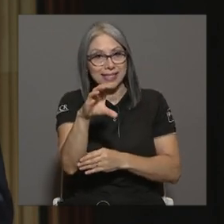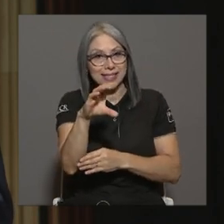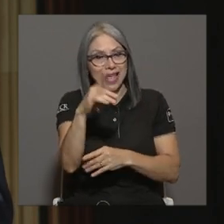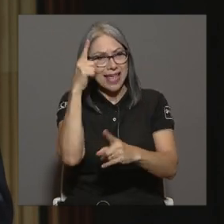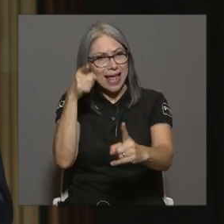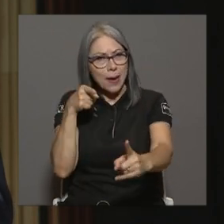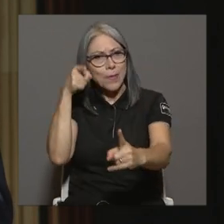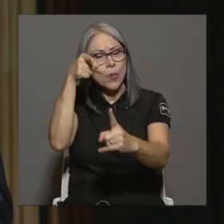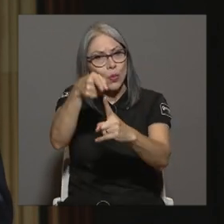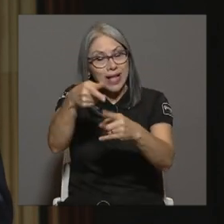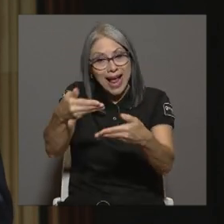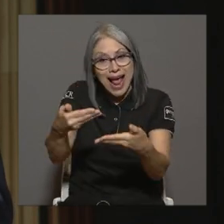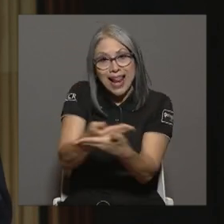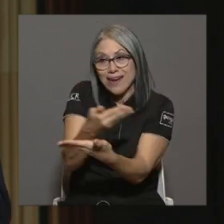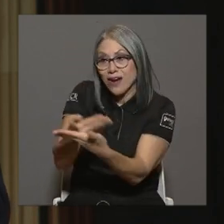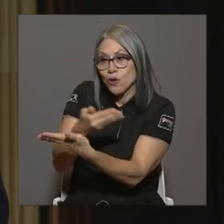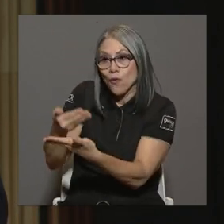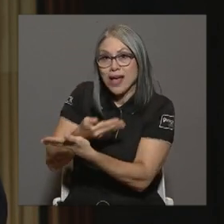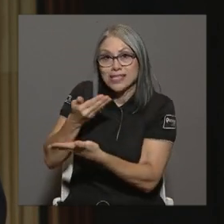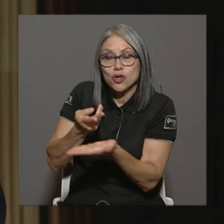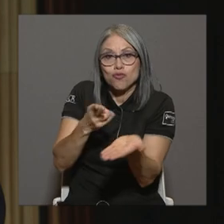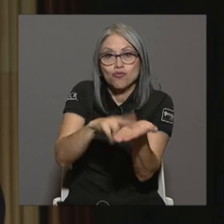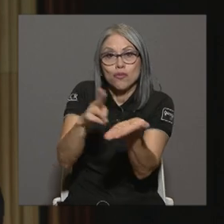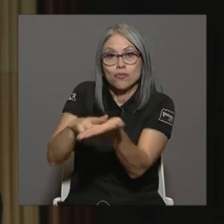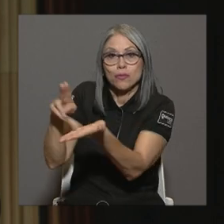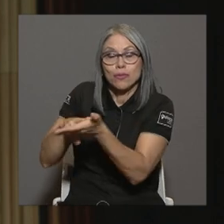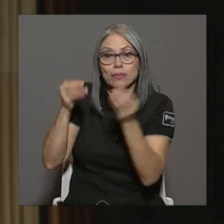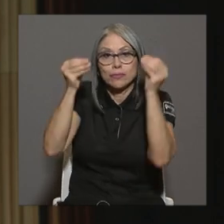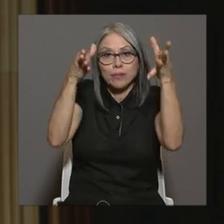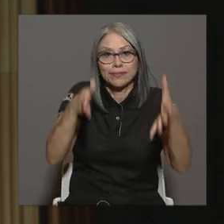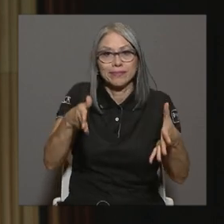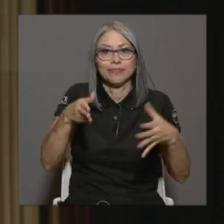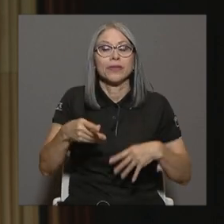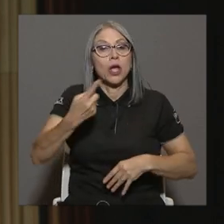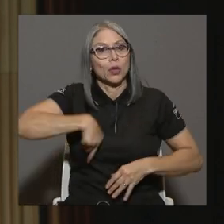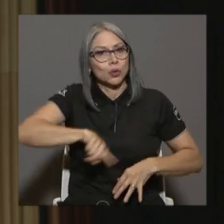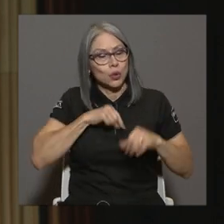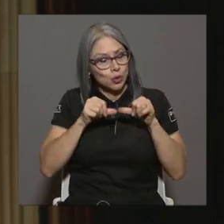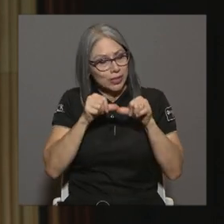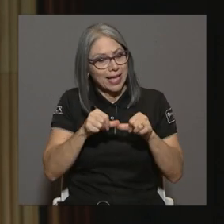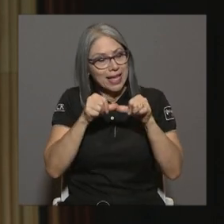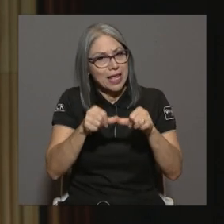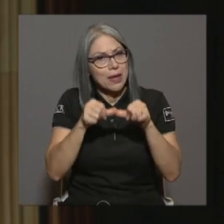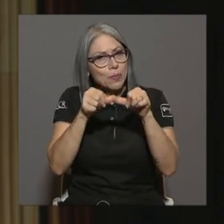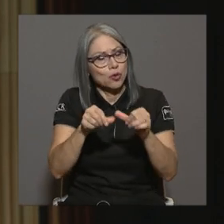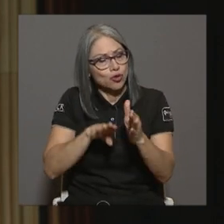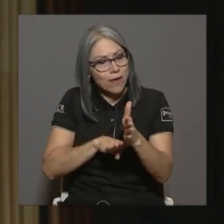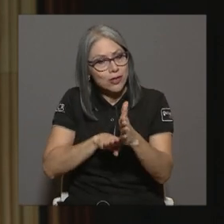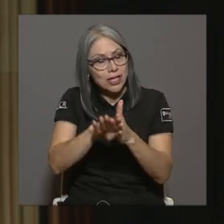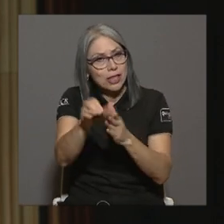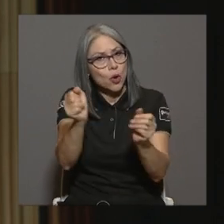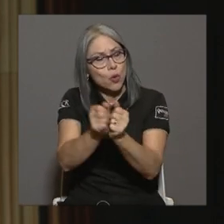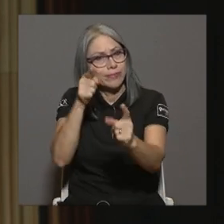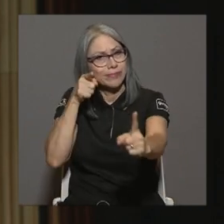la renovación del cuerpo académico. Seguimos avanzando con un horizonte de